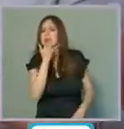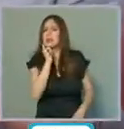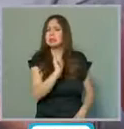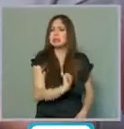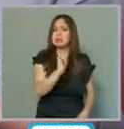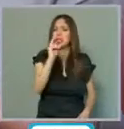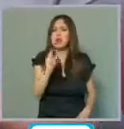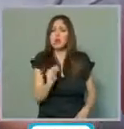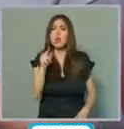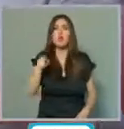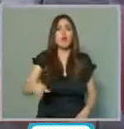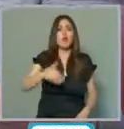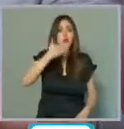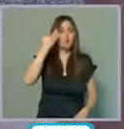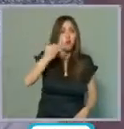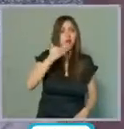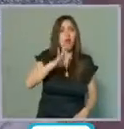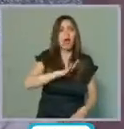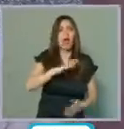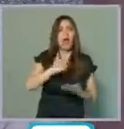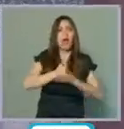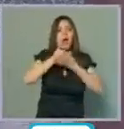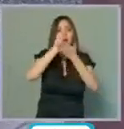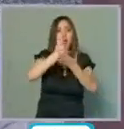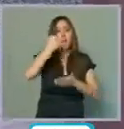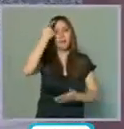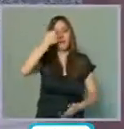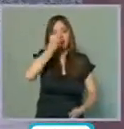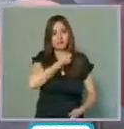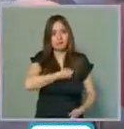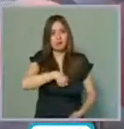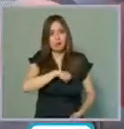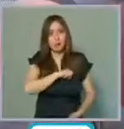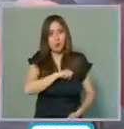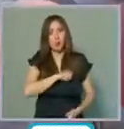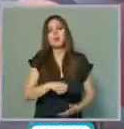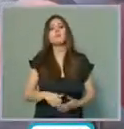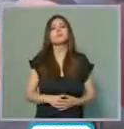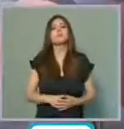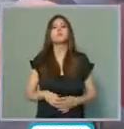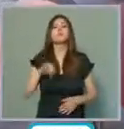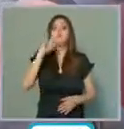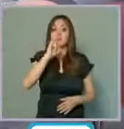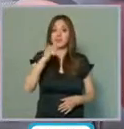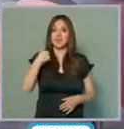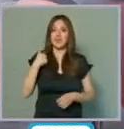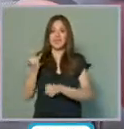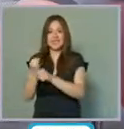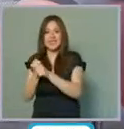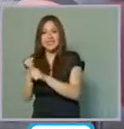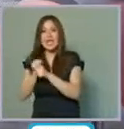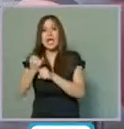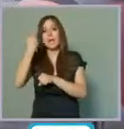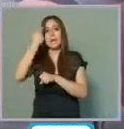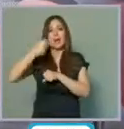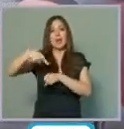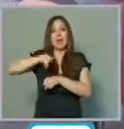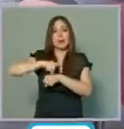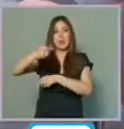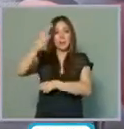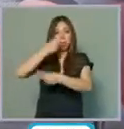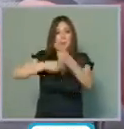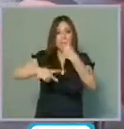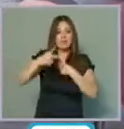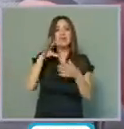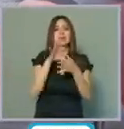es que las flores tienen ciertos beneficios para la salud? Pues de hecho, sí lo investigué justamente para platicarlo hoy. Muy Y bien. hay estudios